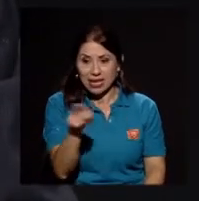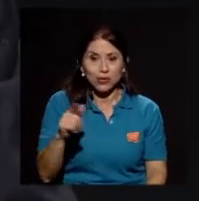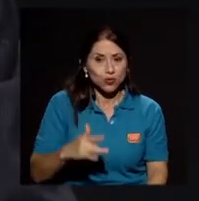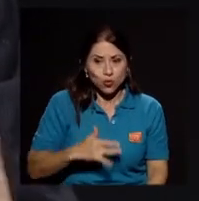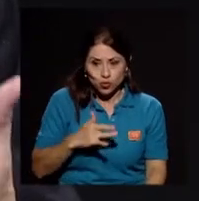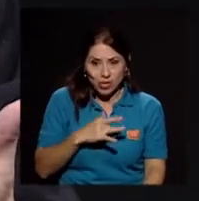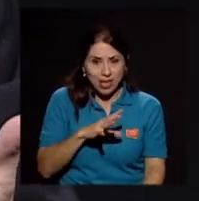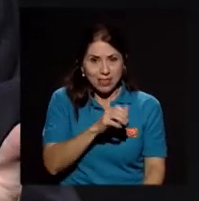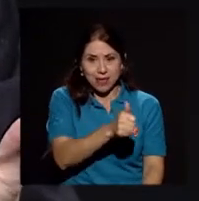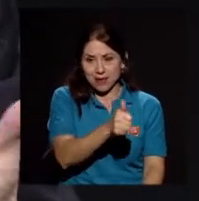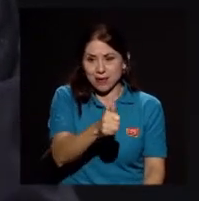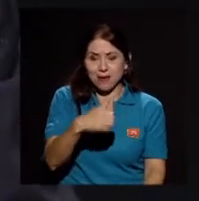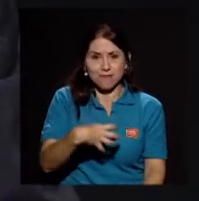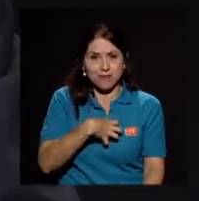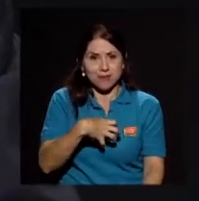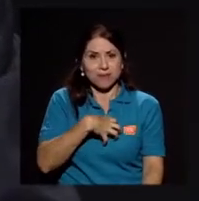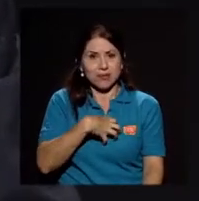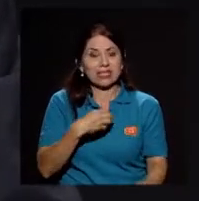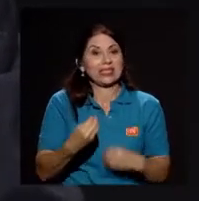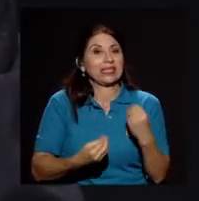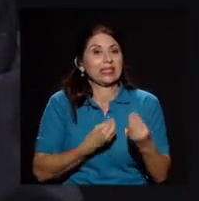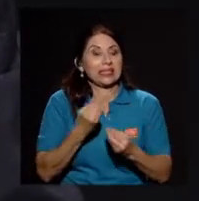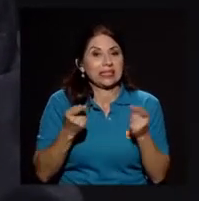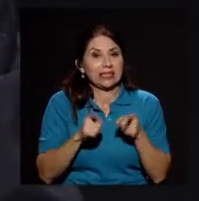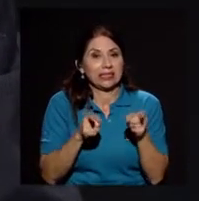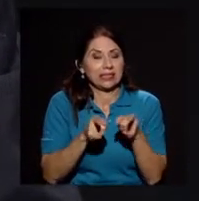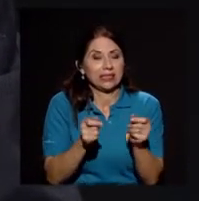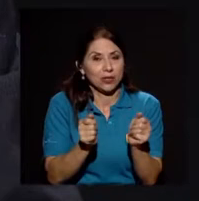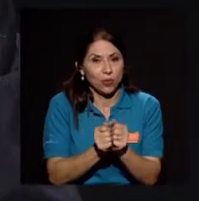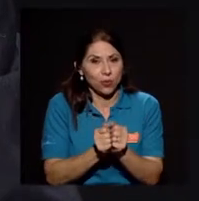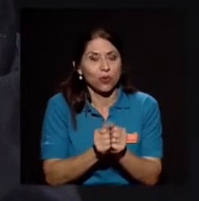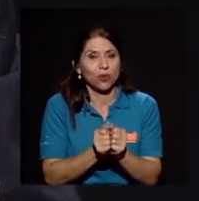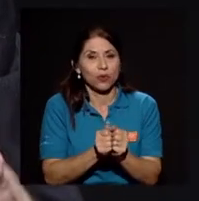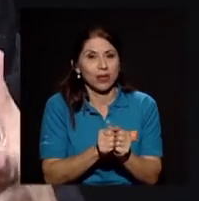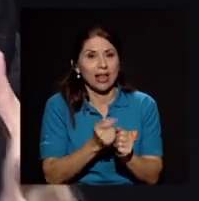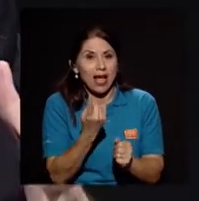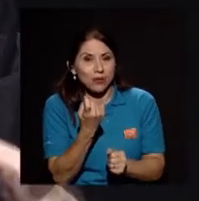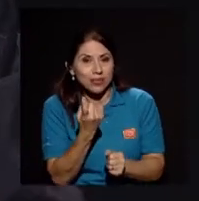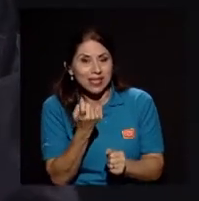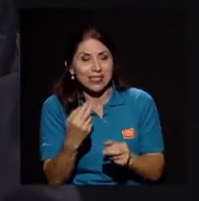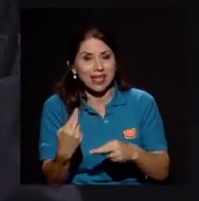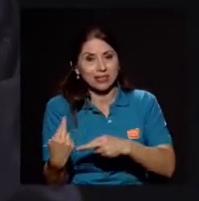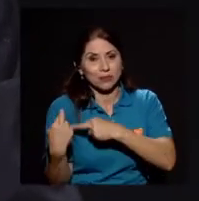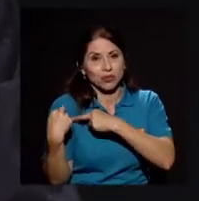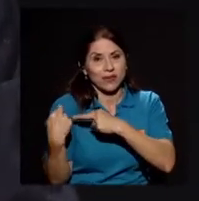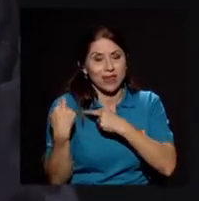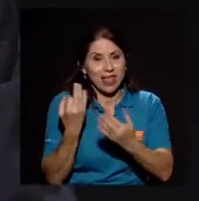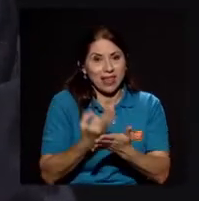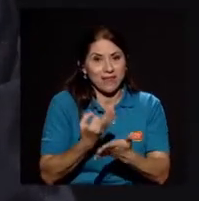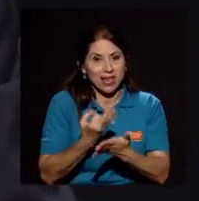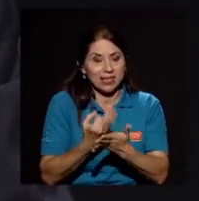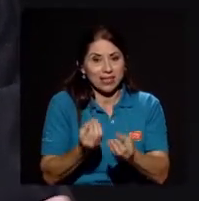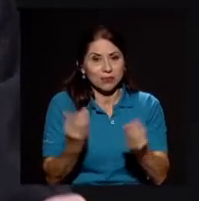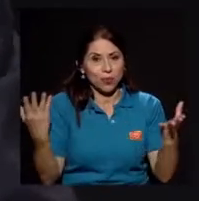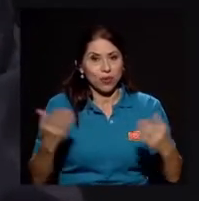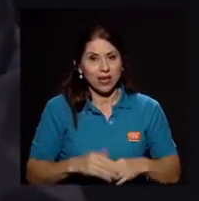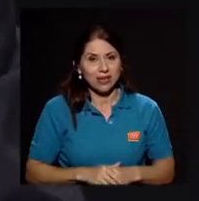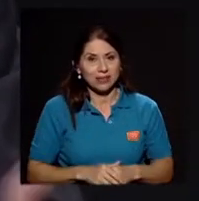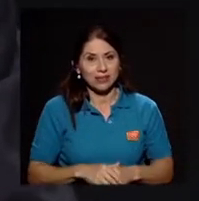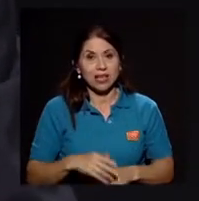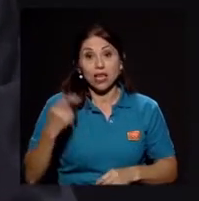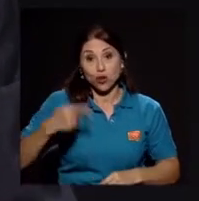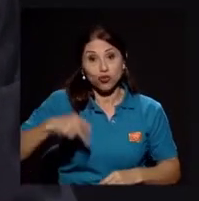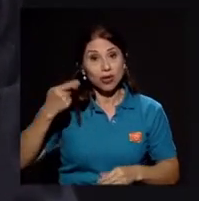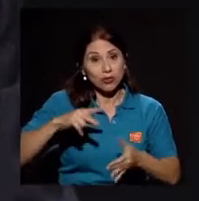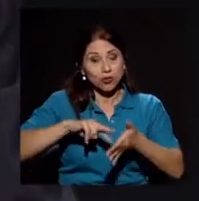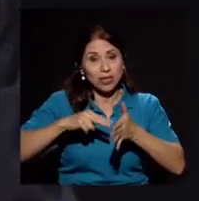propia aún cuál es el costo de esa de esa ausencia de responsabilidad en las finanzas en las finanzas públicas y los riesgos que